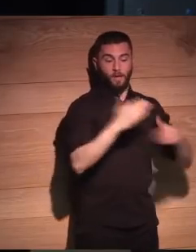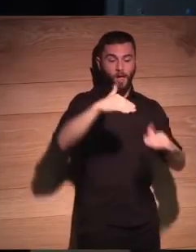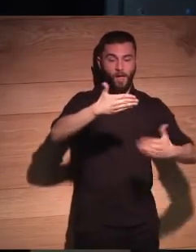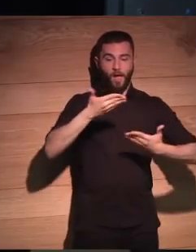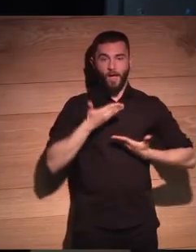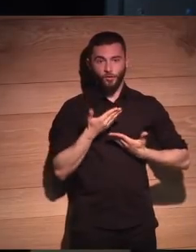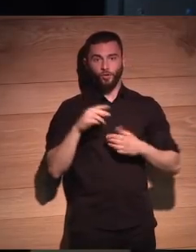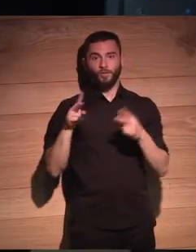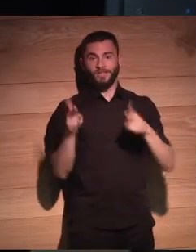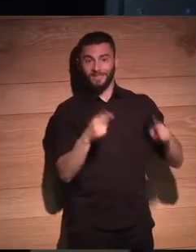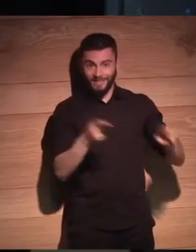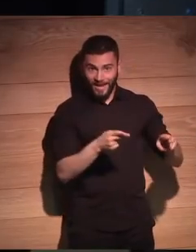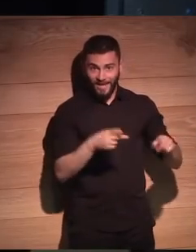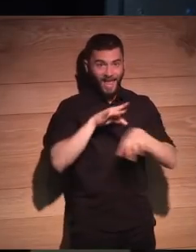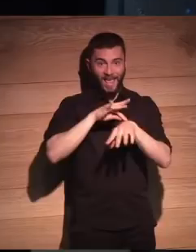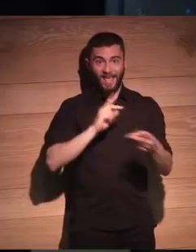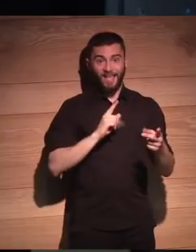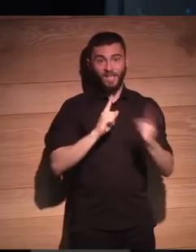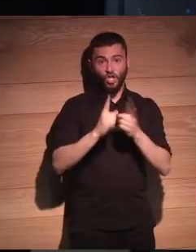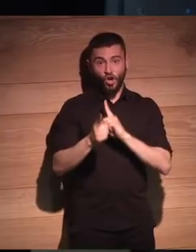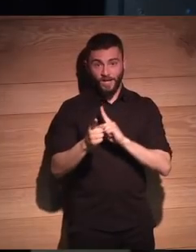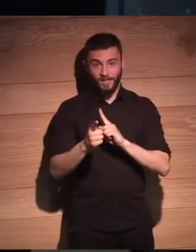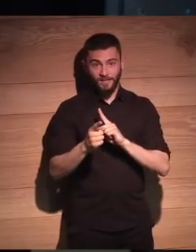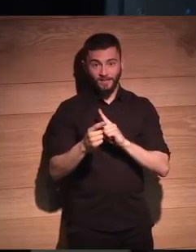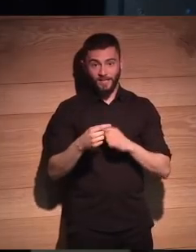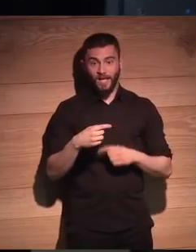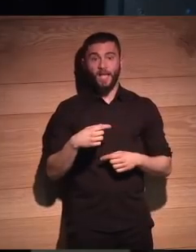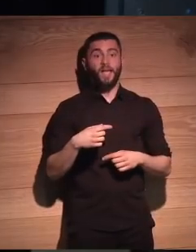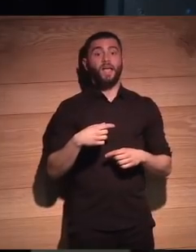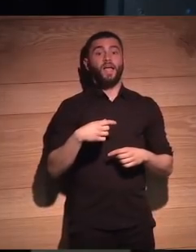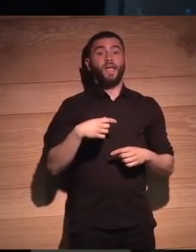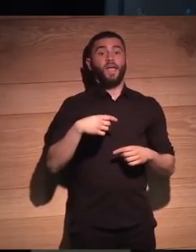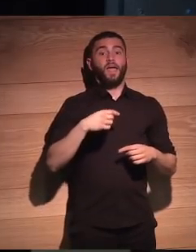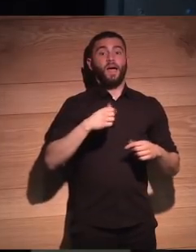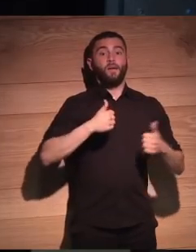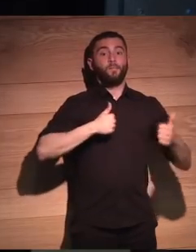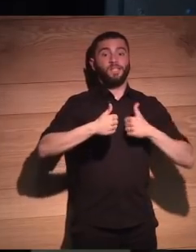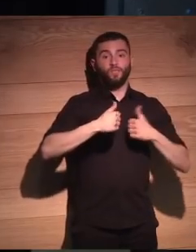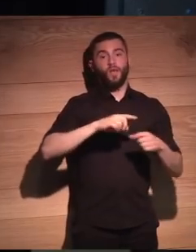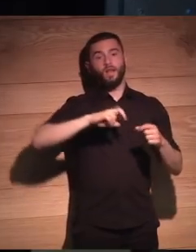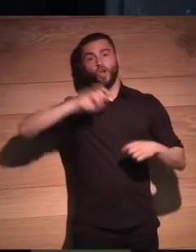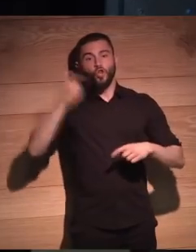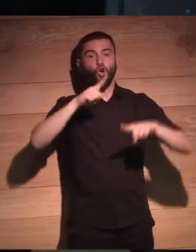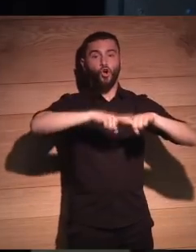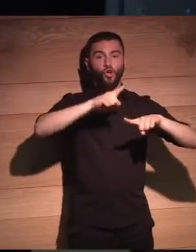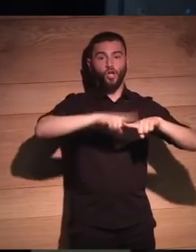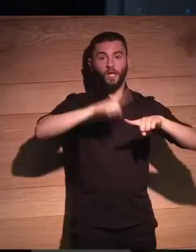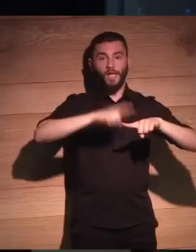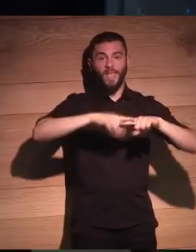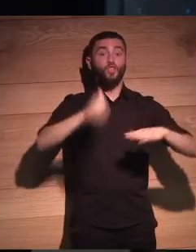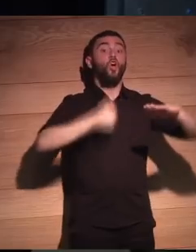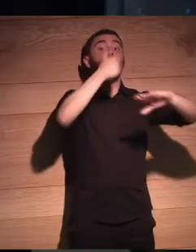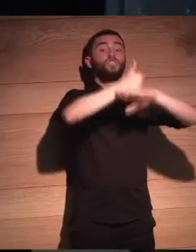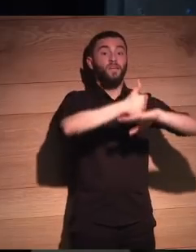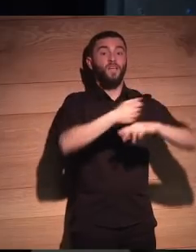serie, el guionista era bisexual, el editor era gay y demás, yo creo que nadie de los jefes se atrevió a censurar eso.